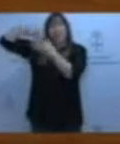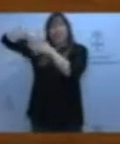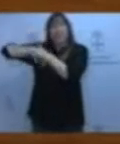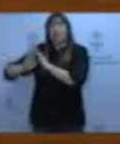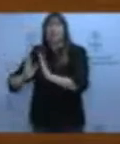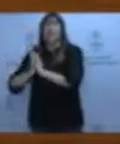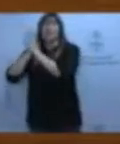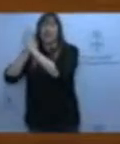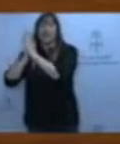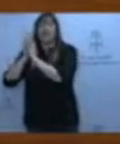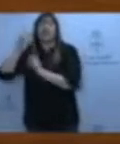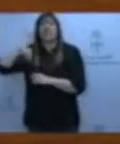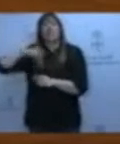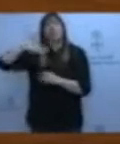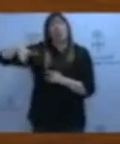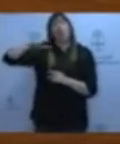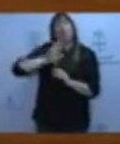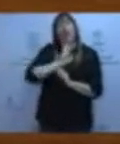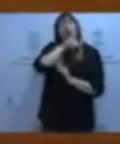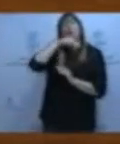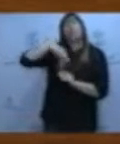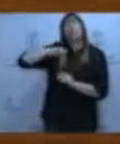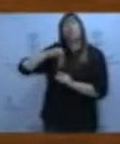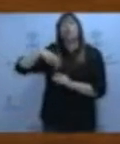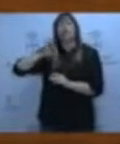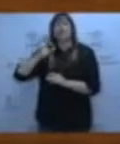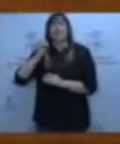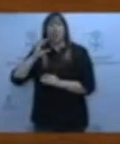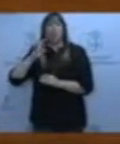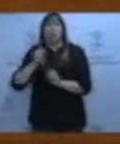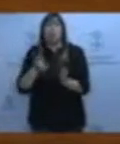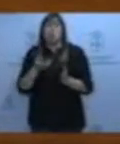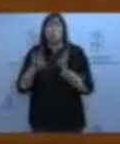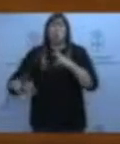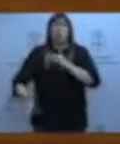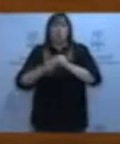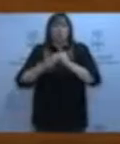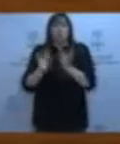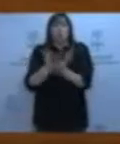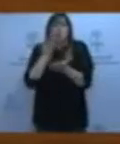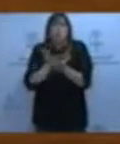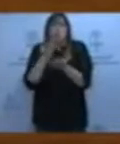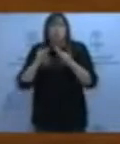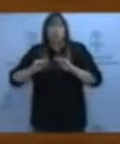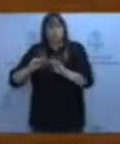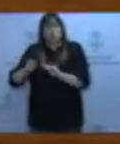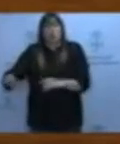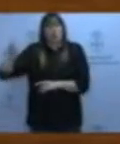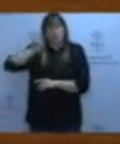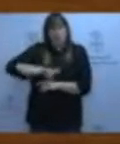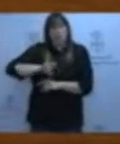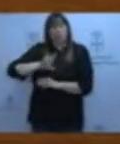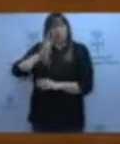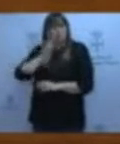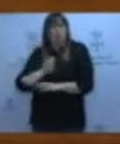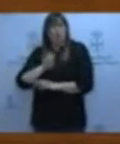1993, creo que es bastante complementario a lo que usted a la bibliografía, al repaso bibliográfico que usted ha hecho aquí,